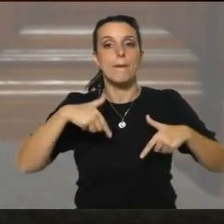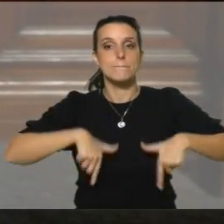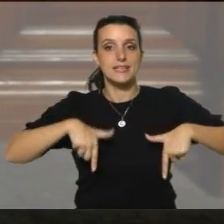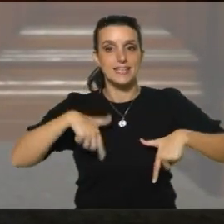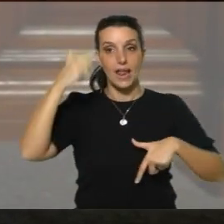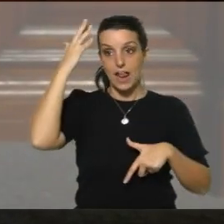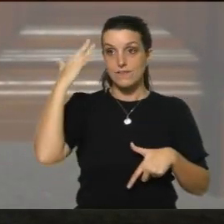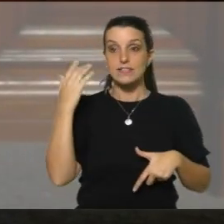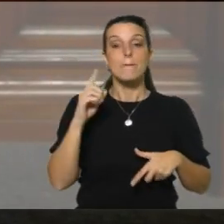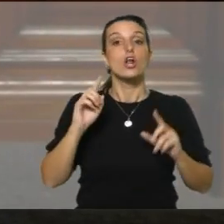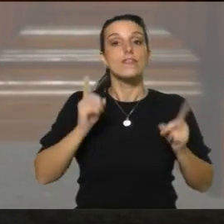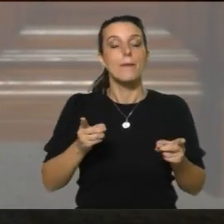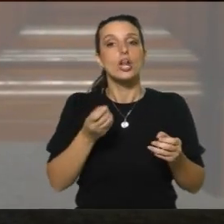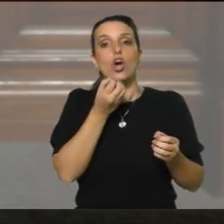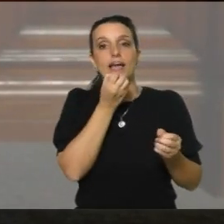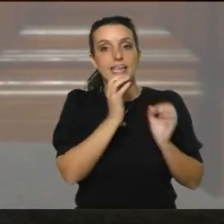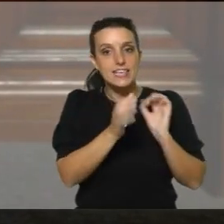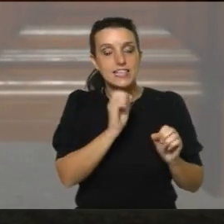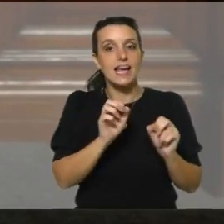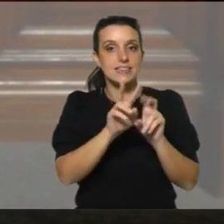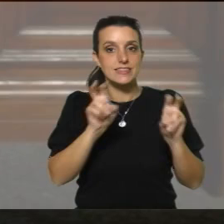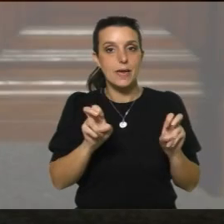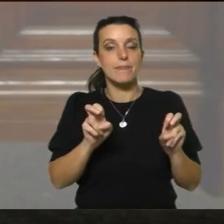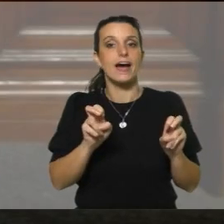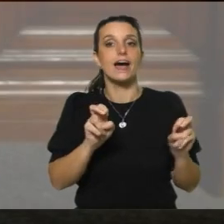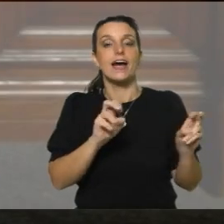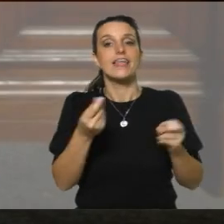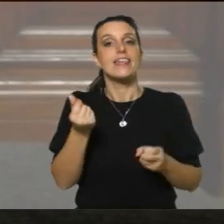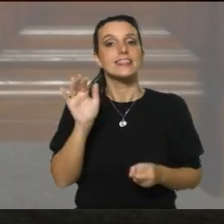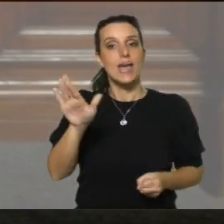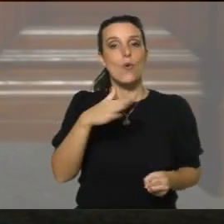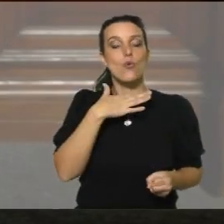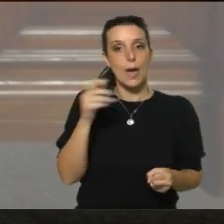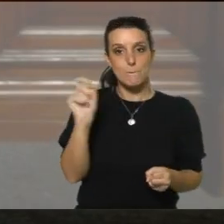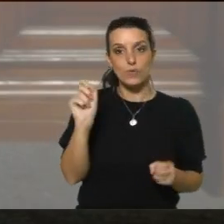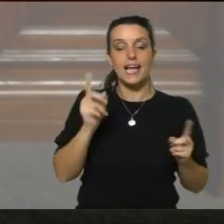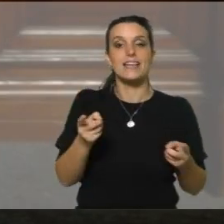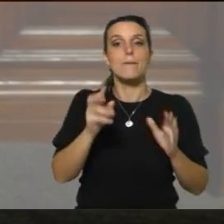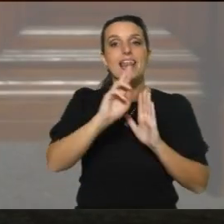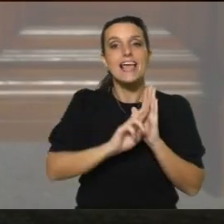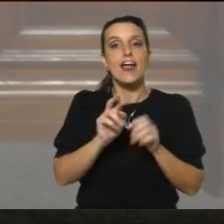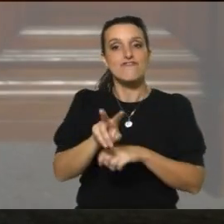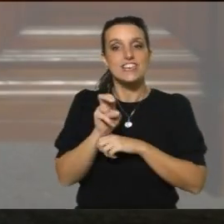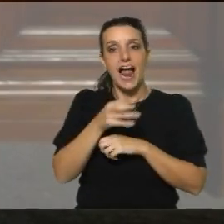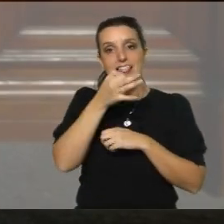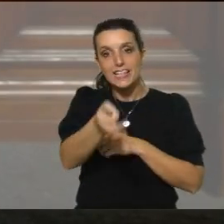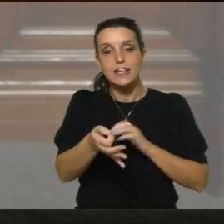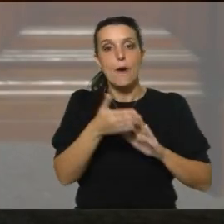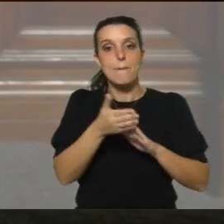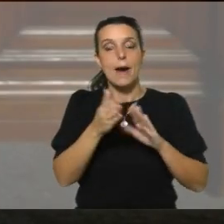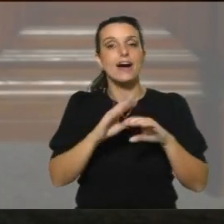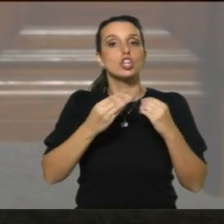arbeleche pero sobre todo con críticas a lo que ha sido el manejo de la deuda pública y la regla fiscal en el entendido dicen que se ha